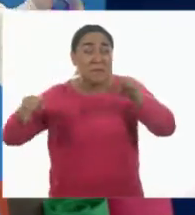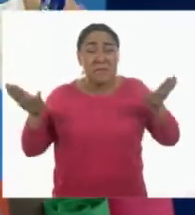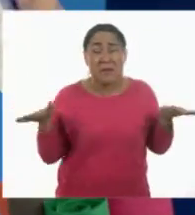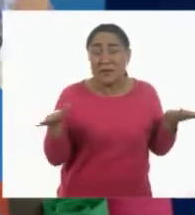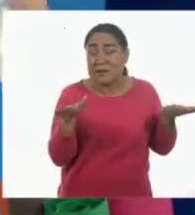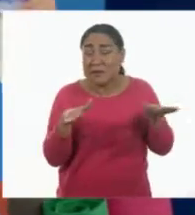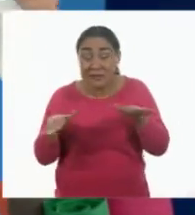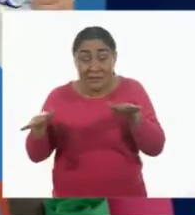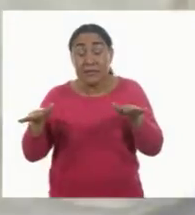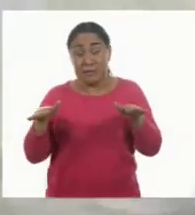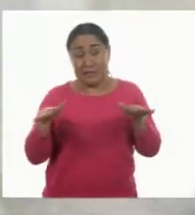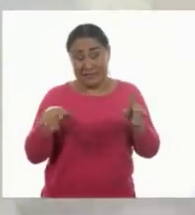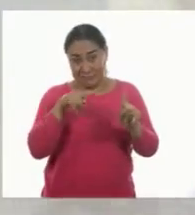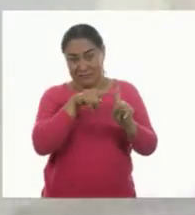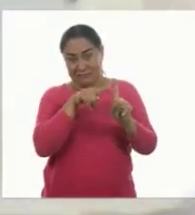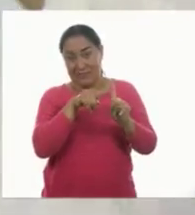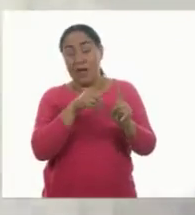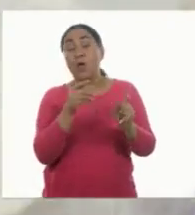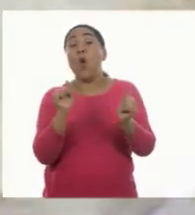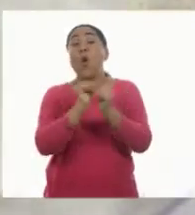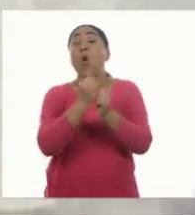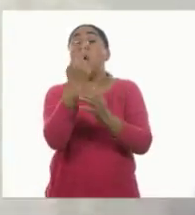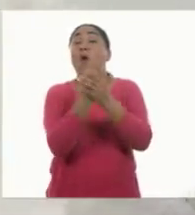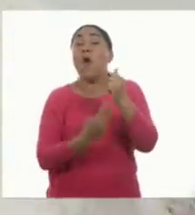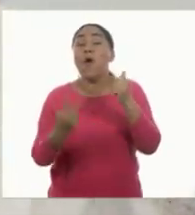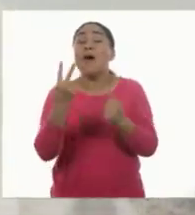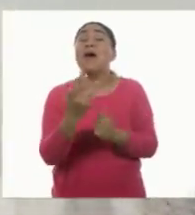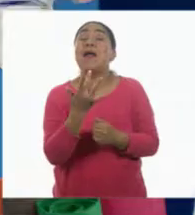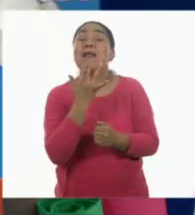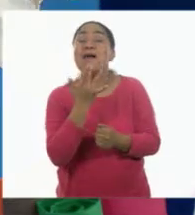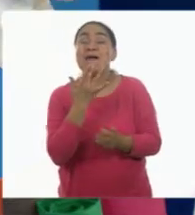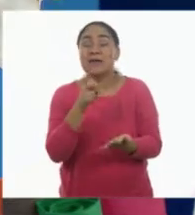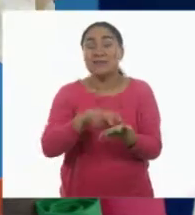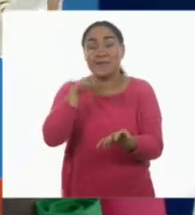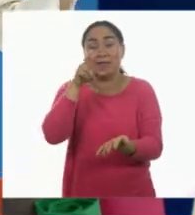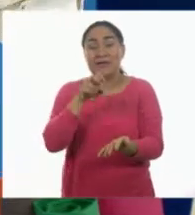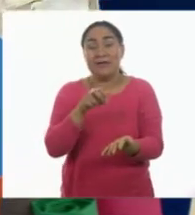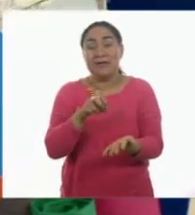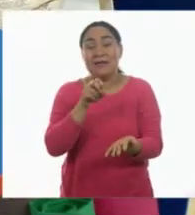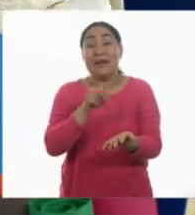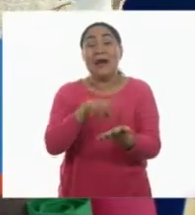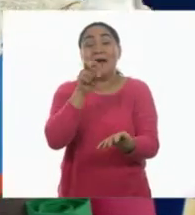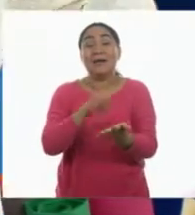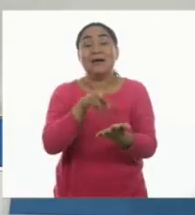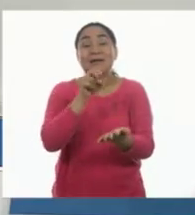que también eran ranas, las aves ranas.